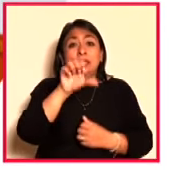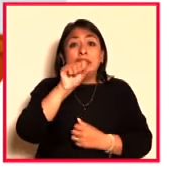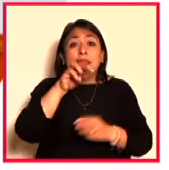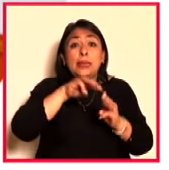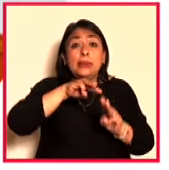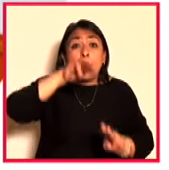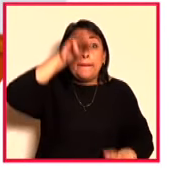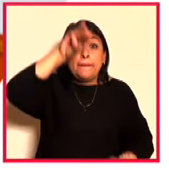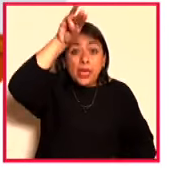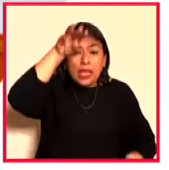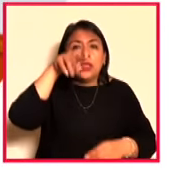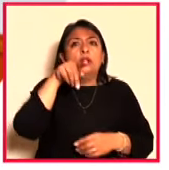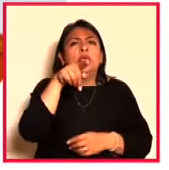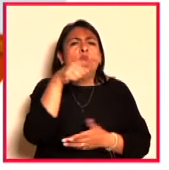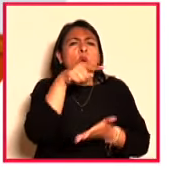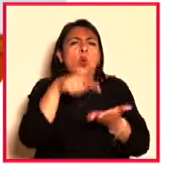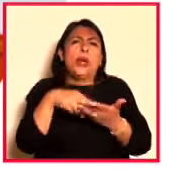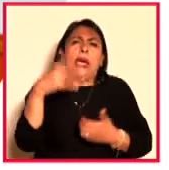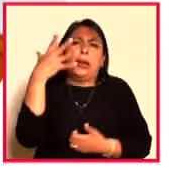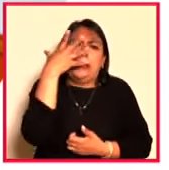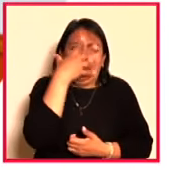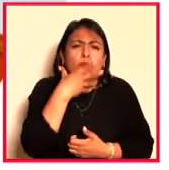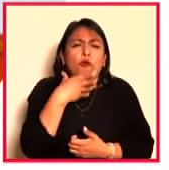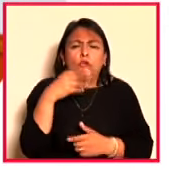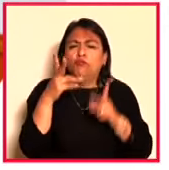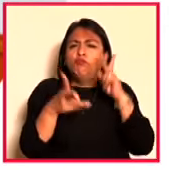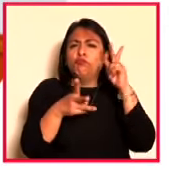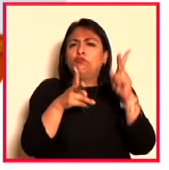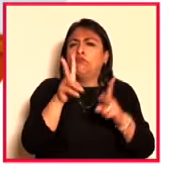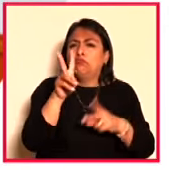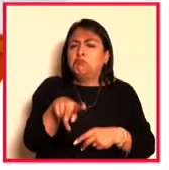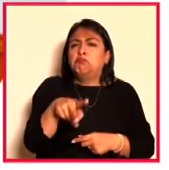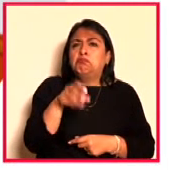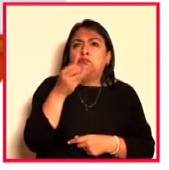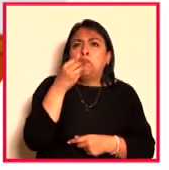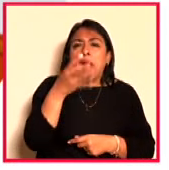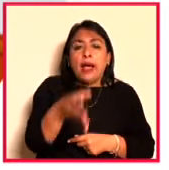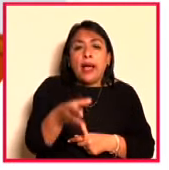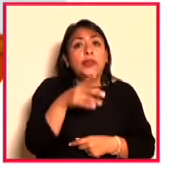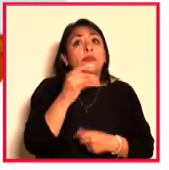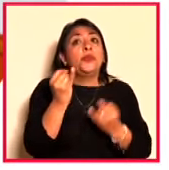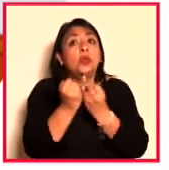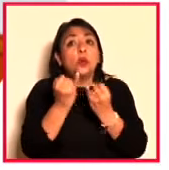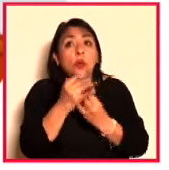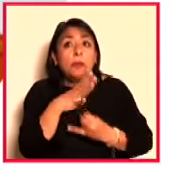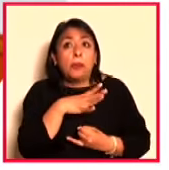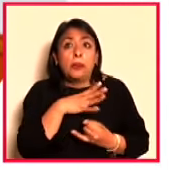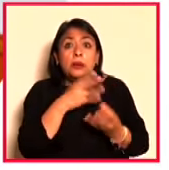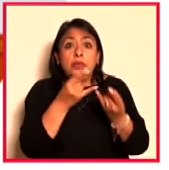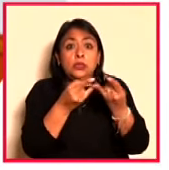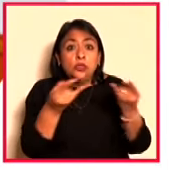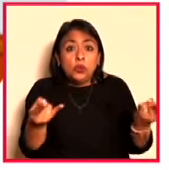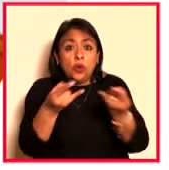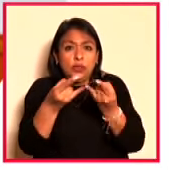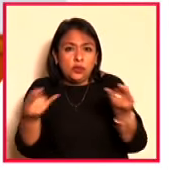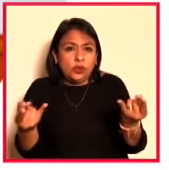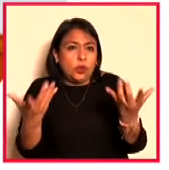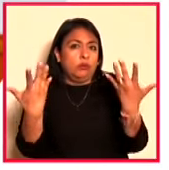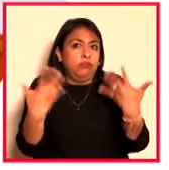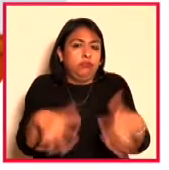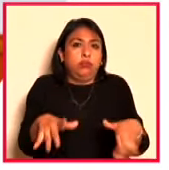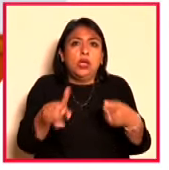Es un lugar hermoso que vale la pena visitar. Tenemos también mucha historia, tenemos